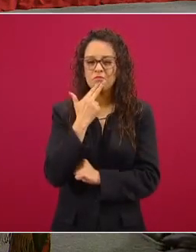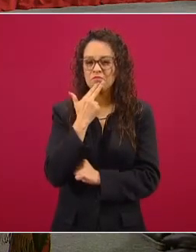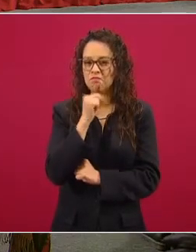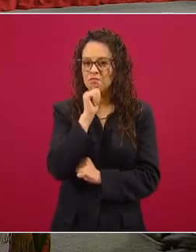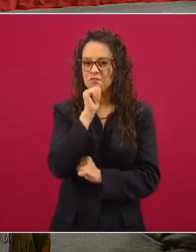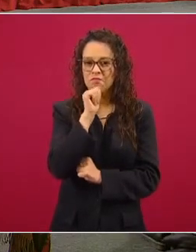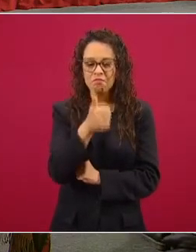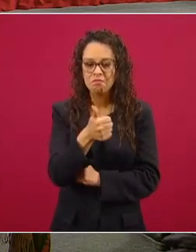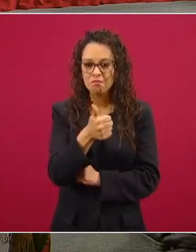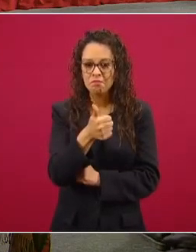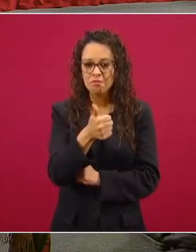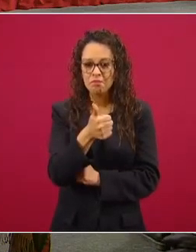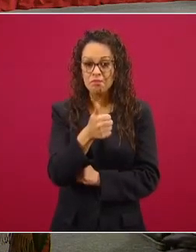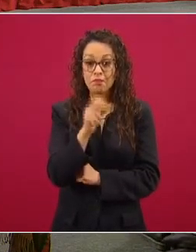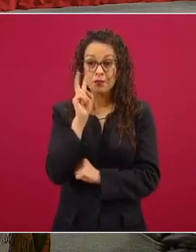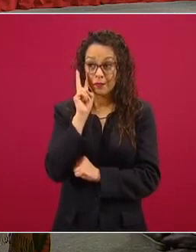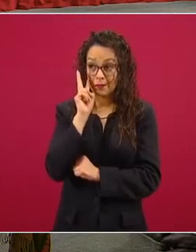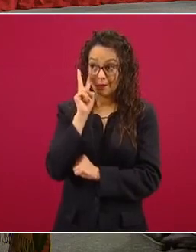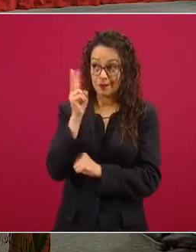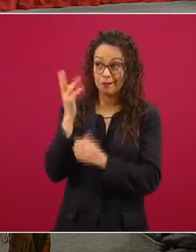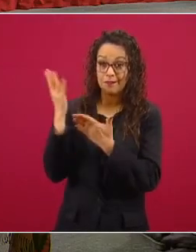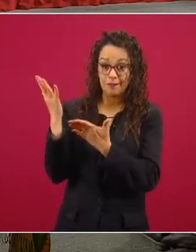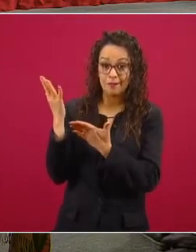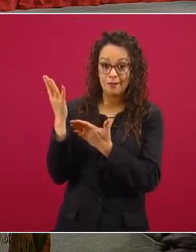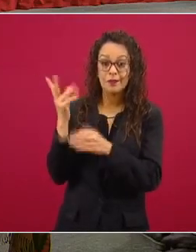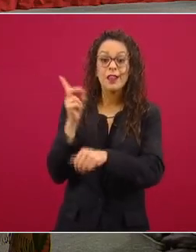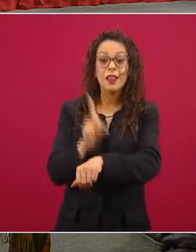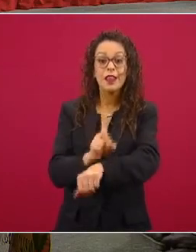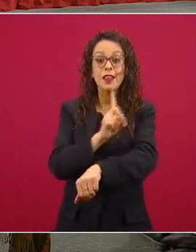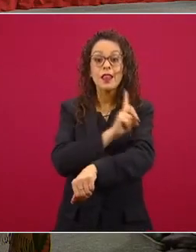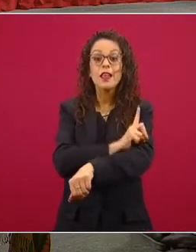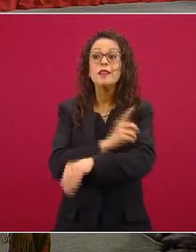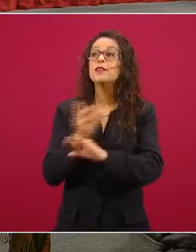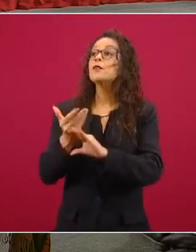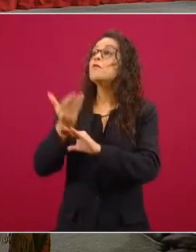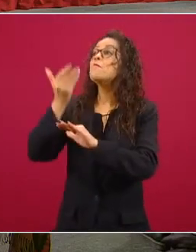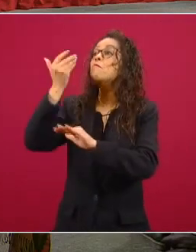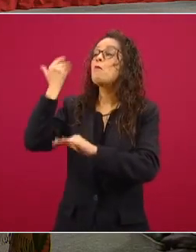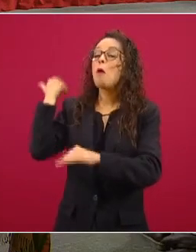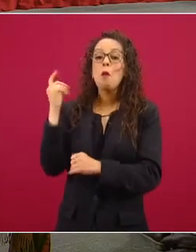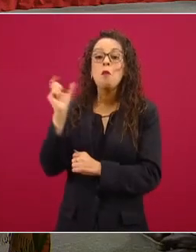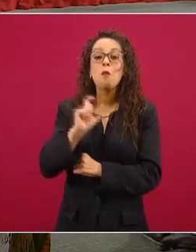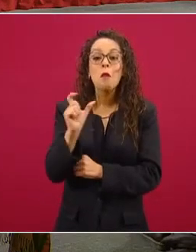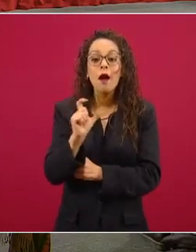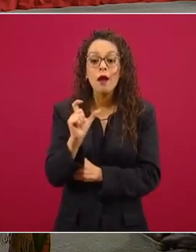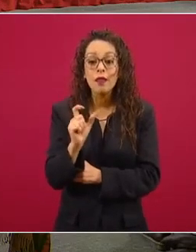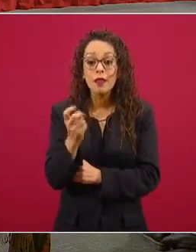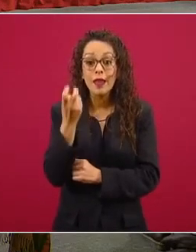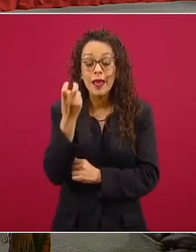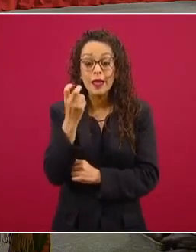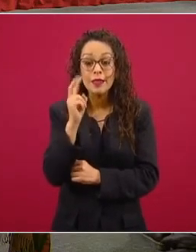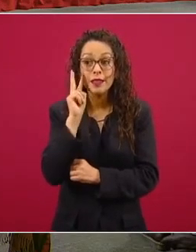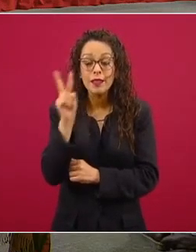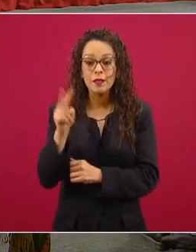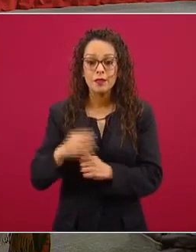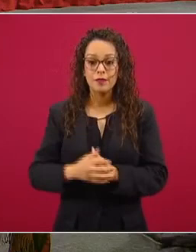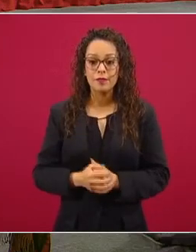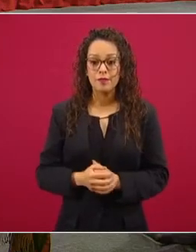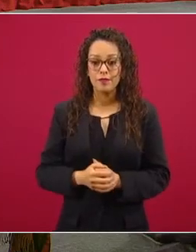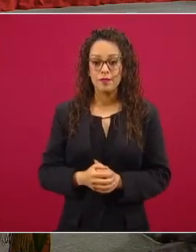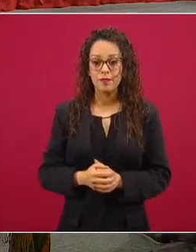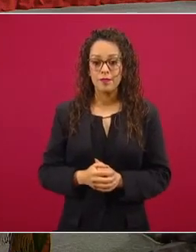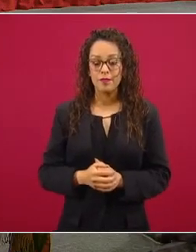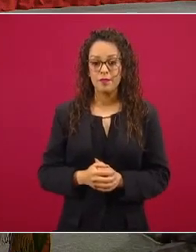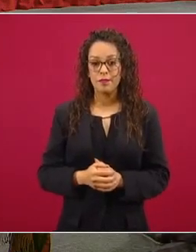Fíjense, ¿desde cuándo estamos hablando de esto? De Calderón a la fecha, 1 millón